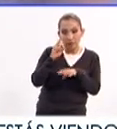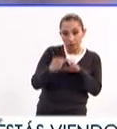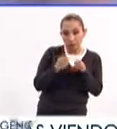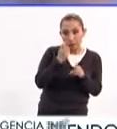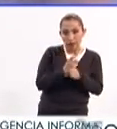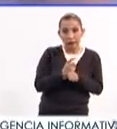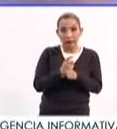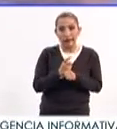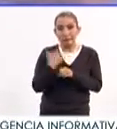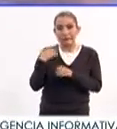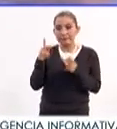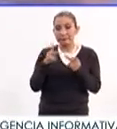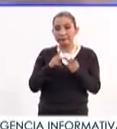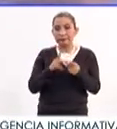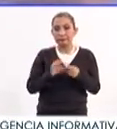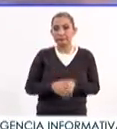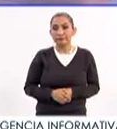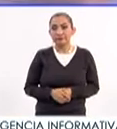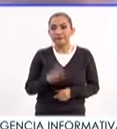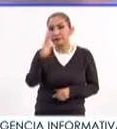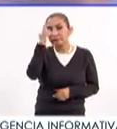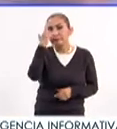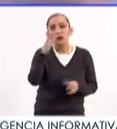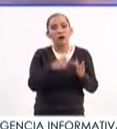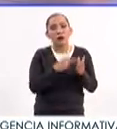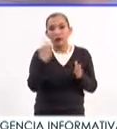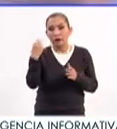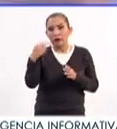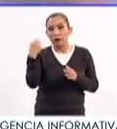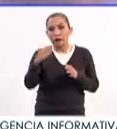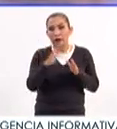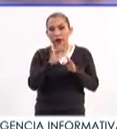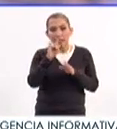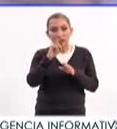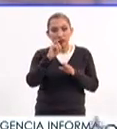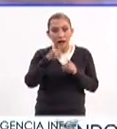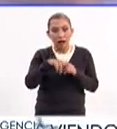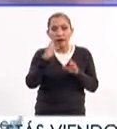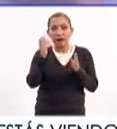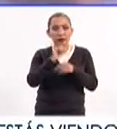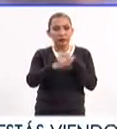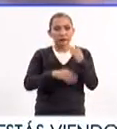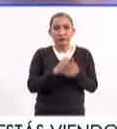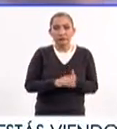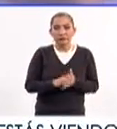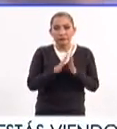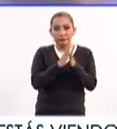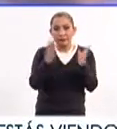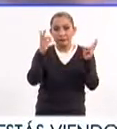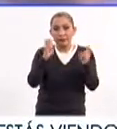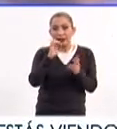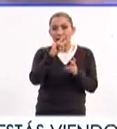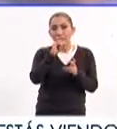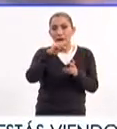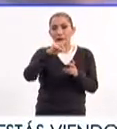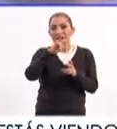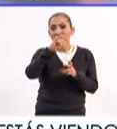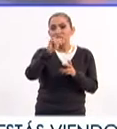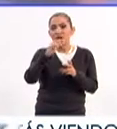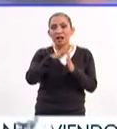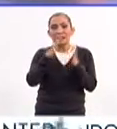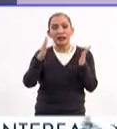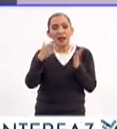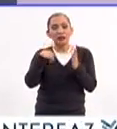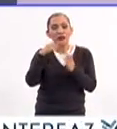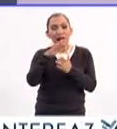oportunidad perfecta. Recuérdanos, Javier, la editorial, autor, todo. Claro que sí. Es El Estado Mestizo, Literatura y Raza